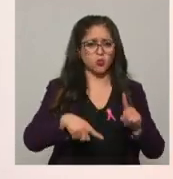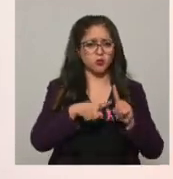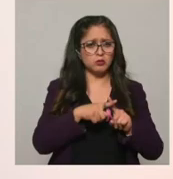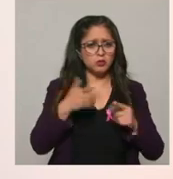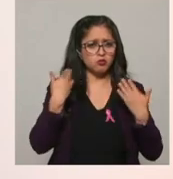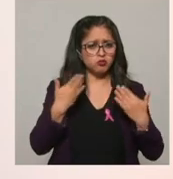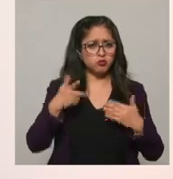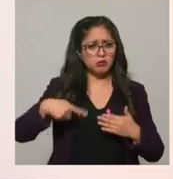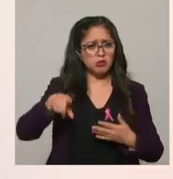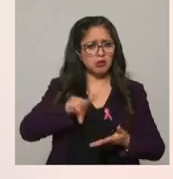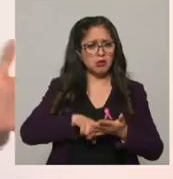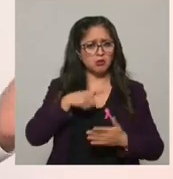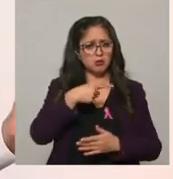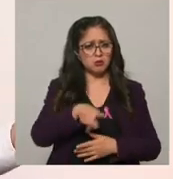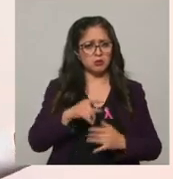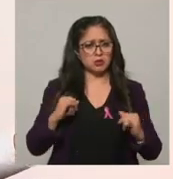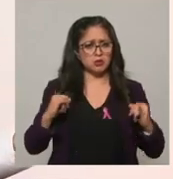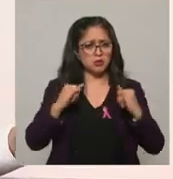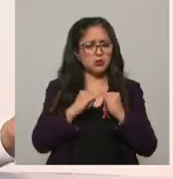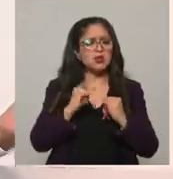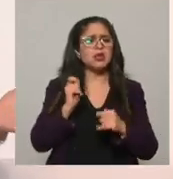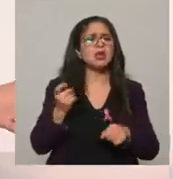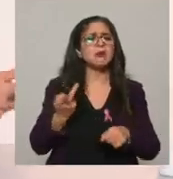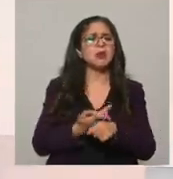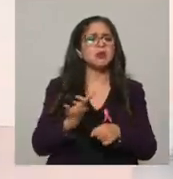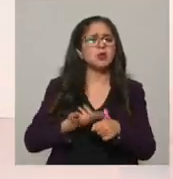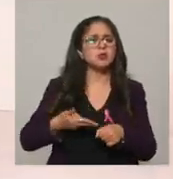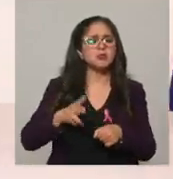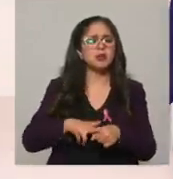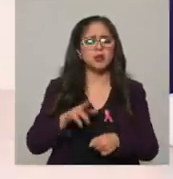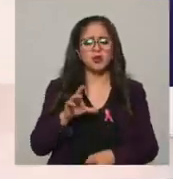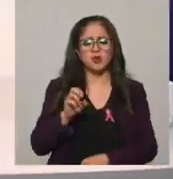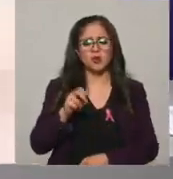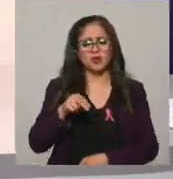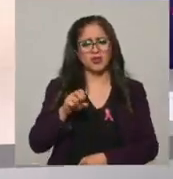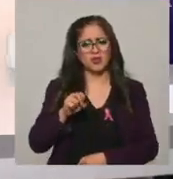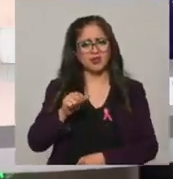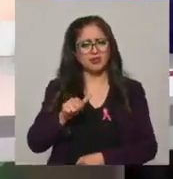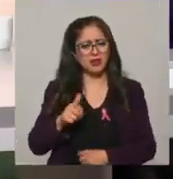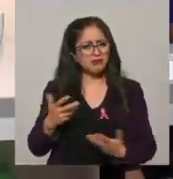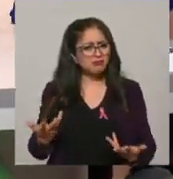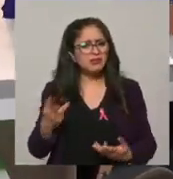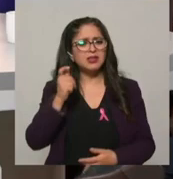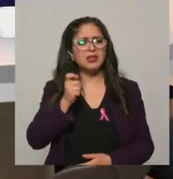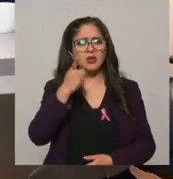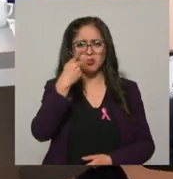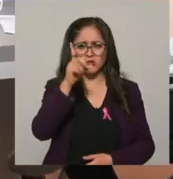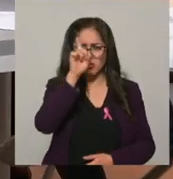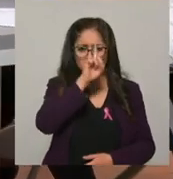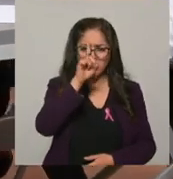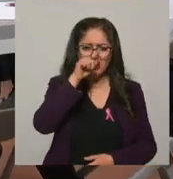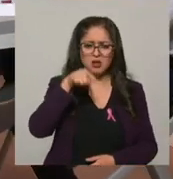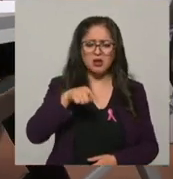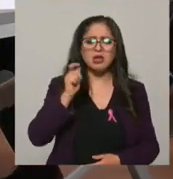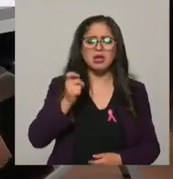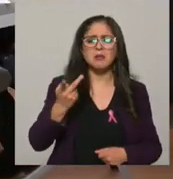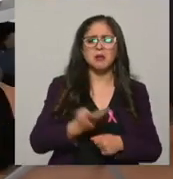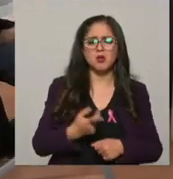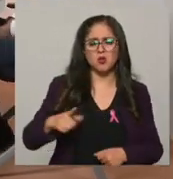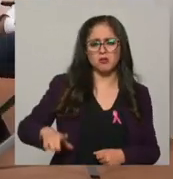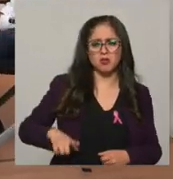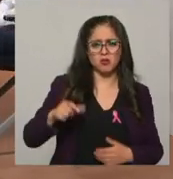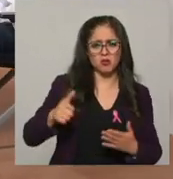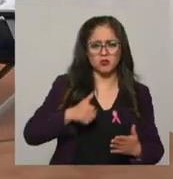manera institucional. ¿Qué es lo que está pasando con esta clínica Condesa y qué opinan, ¿no?, del gobierno capitalino respecto